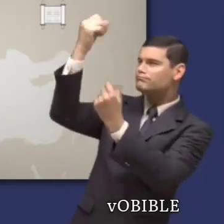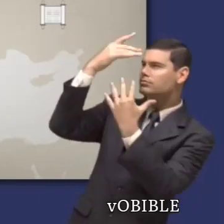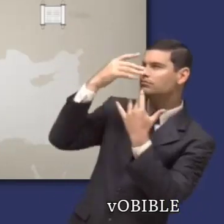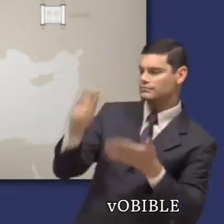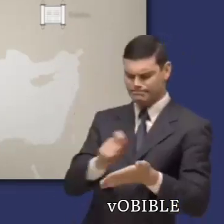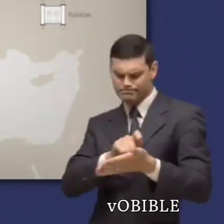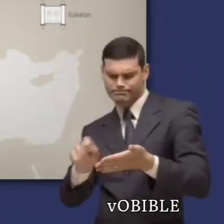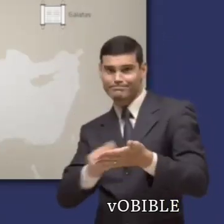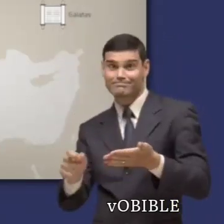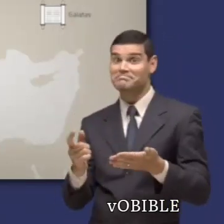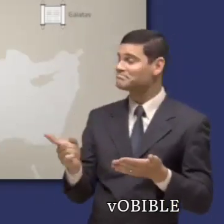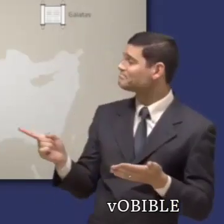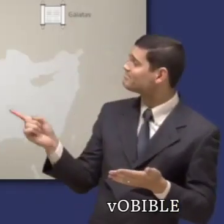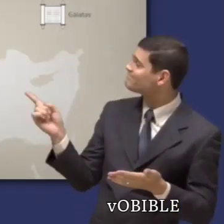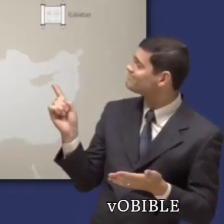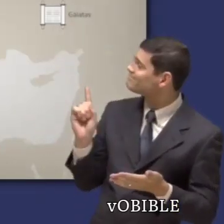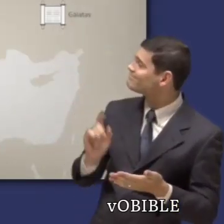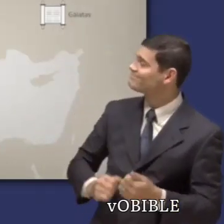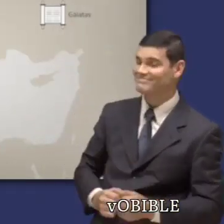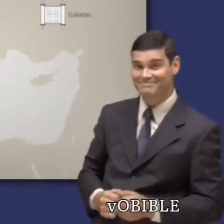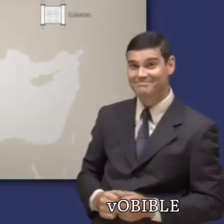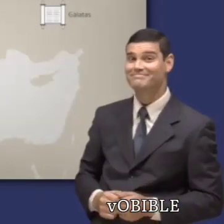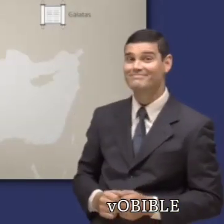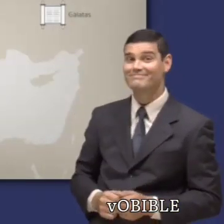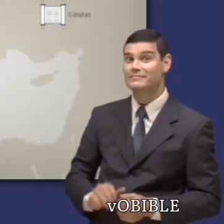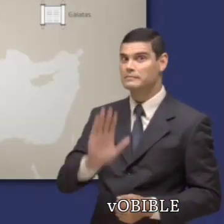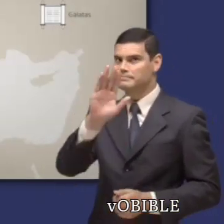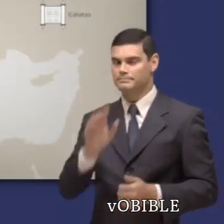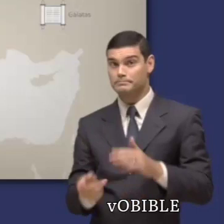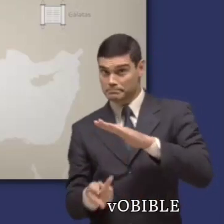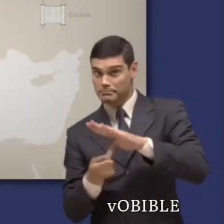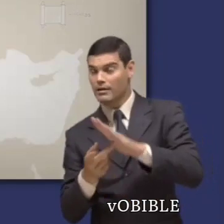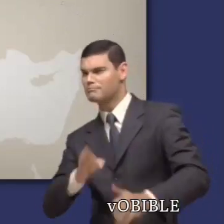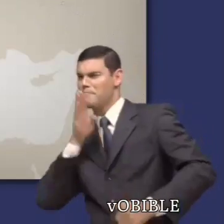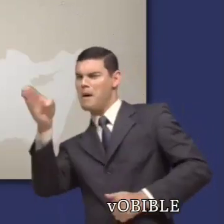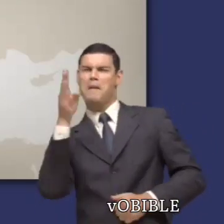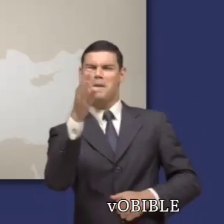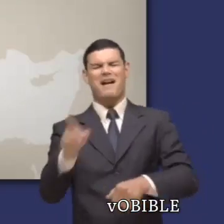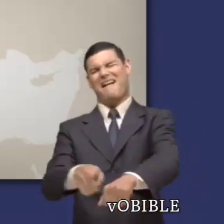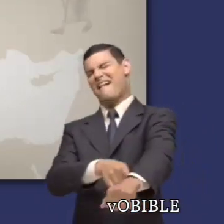Durante su segundo y tercer viaje, Pablo escribe 6 cartas bajo inspiración.